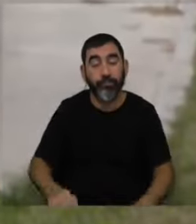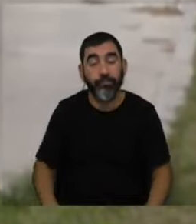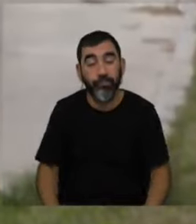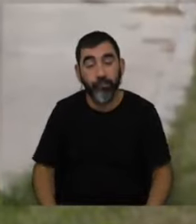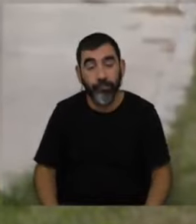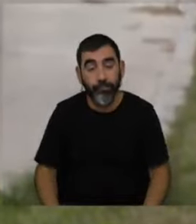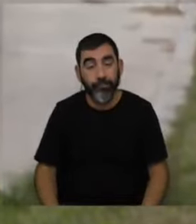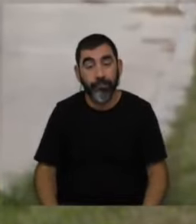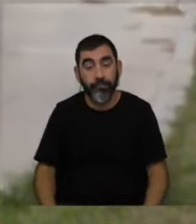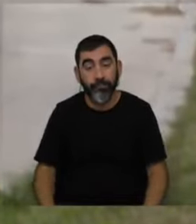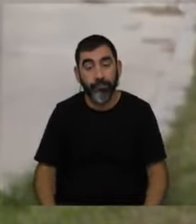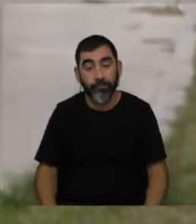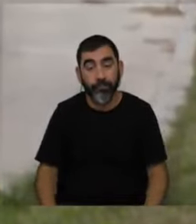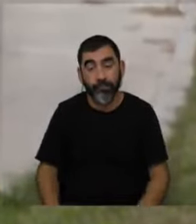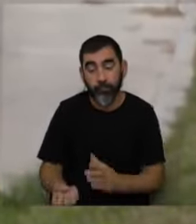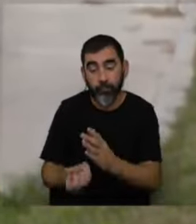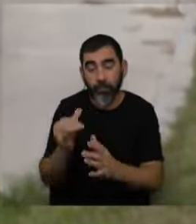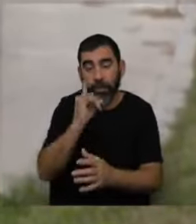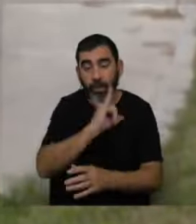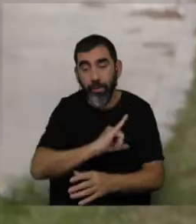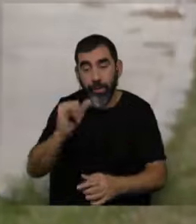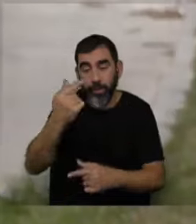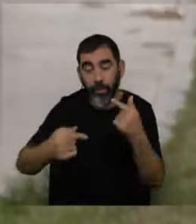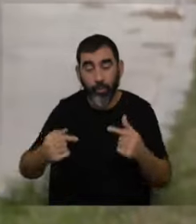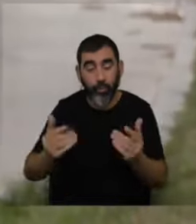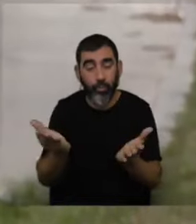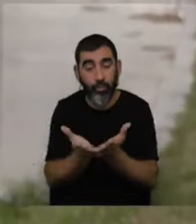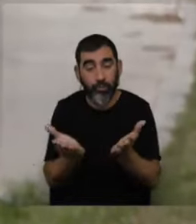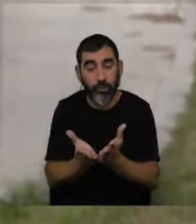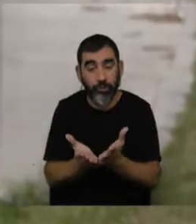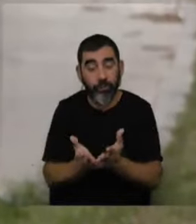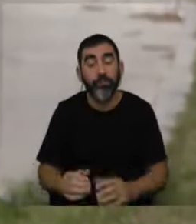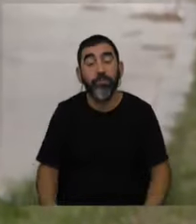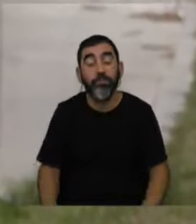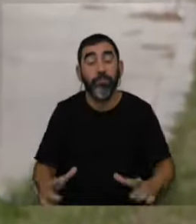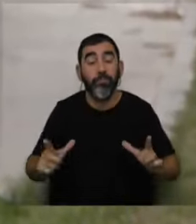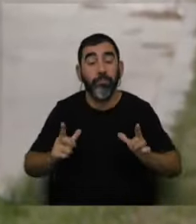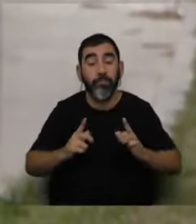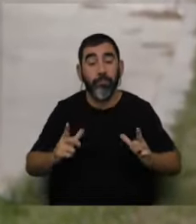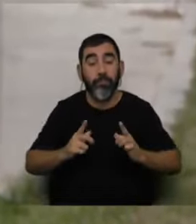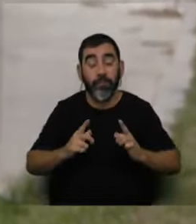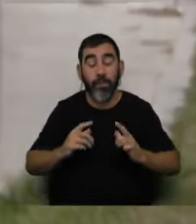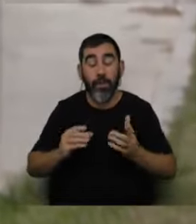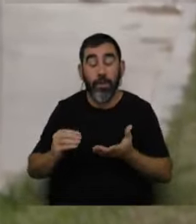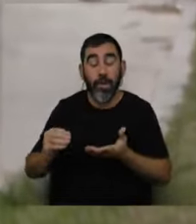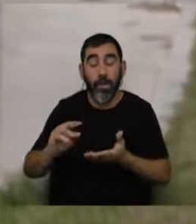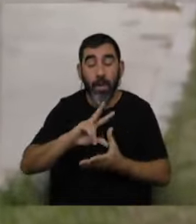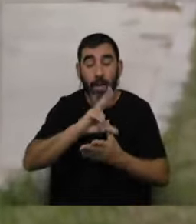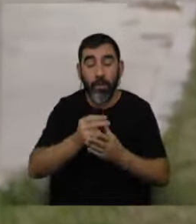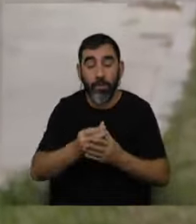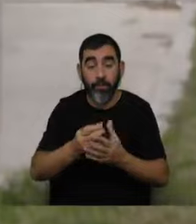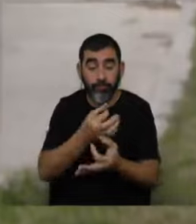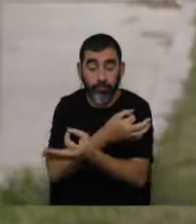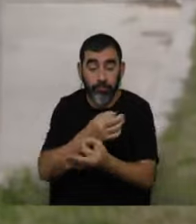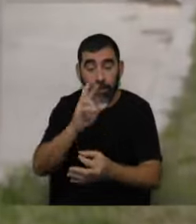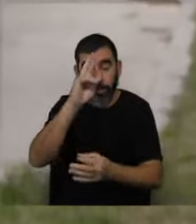precisamente vinculado a estas nuevas denuncias que se presentan por parte de los estudiantes y que Esperamos que por parte de la Administración se trabaje acorde a